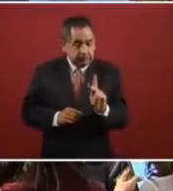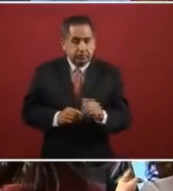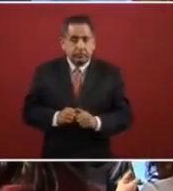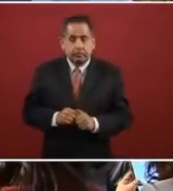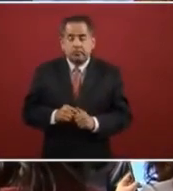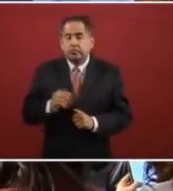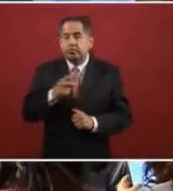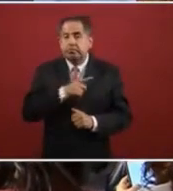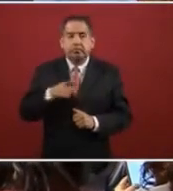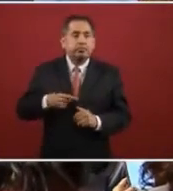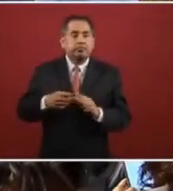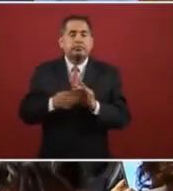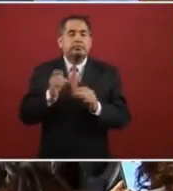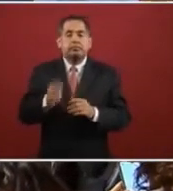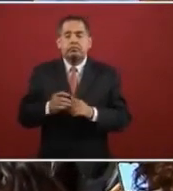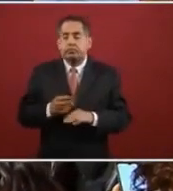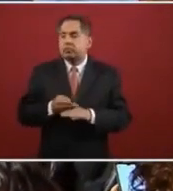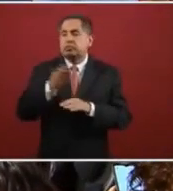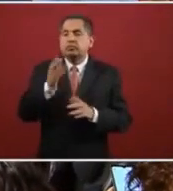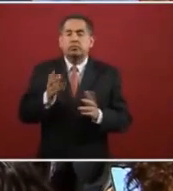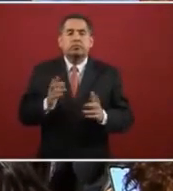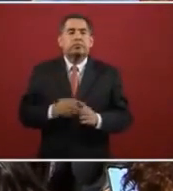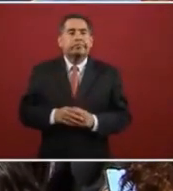ser muy